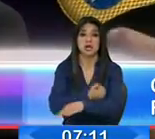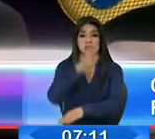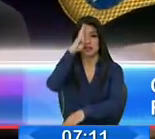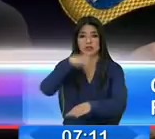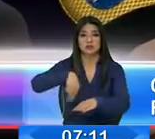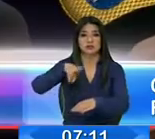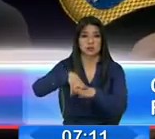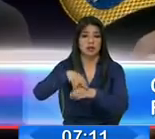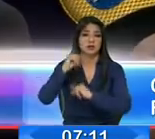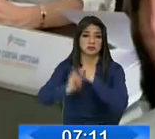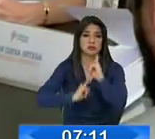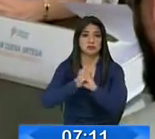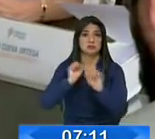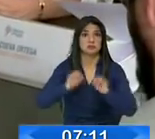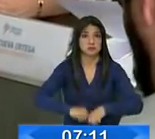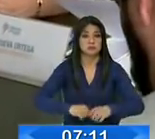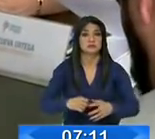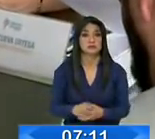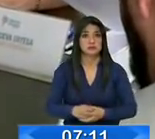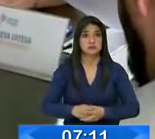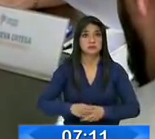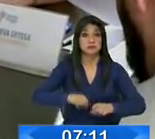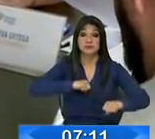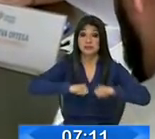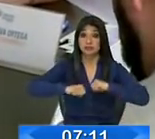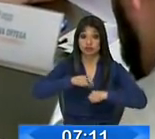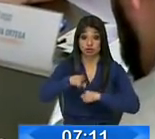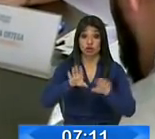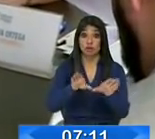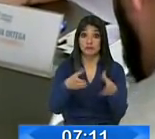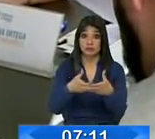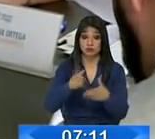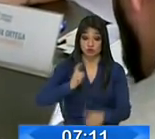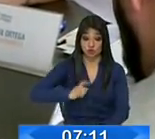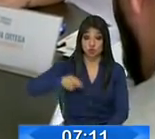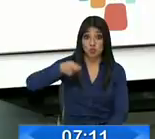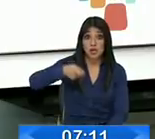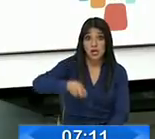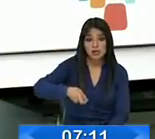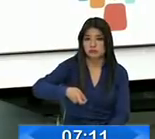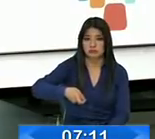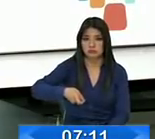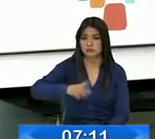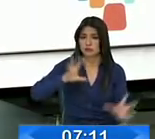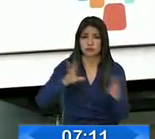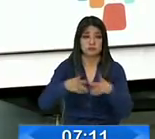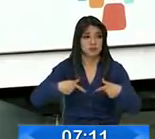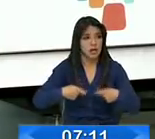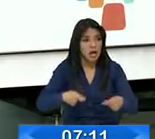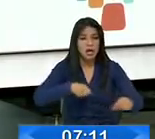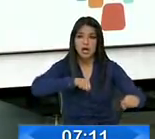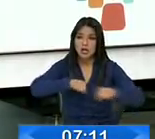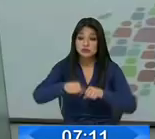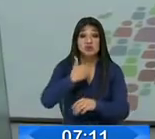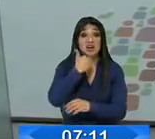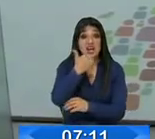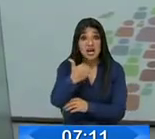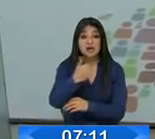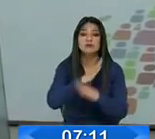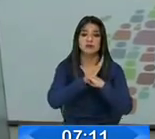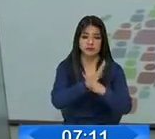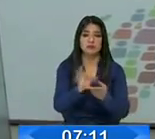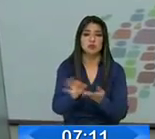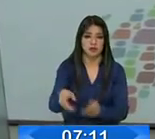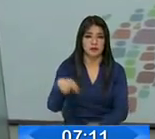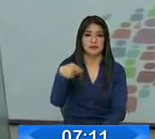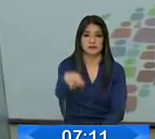penal internacional. Por la gestión que efectúen, los comisionados no tendrán un sueldo. Los gastos que demande la logística saldrán de la Defensoría